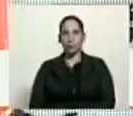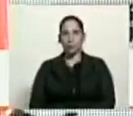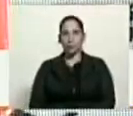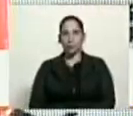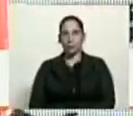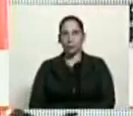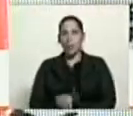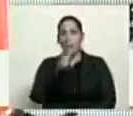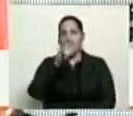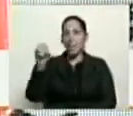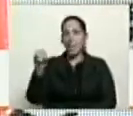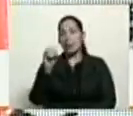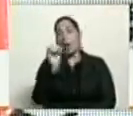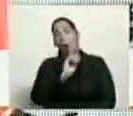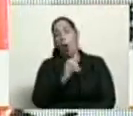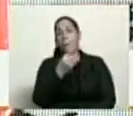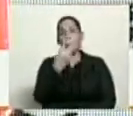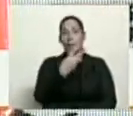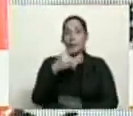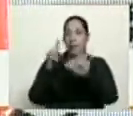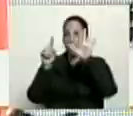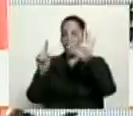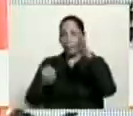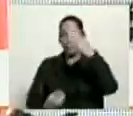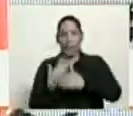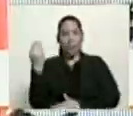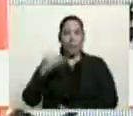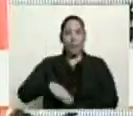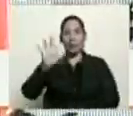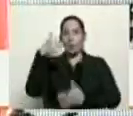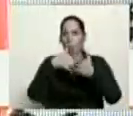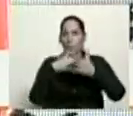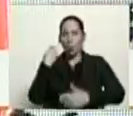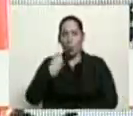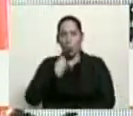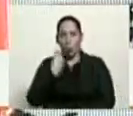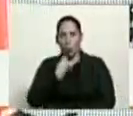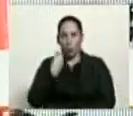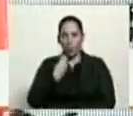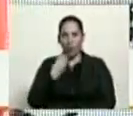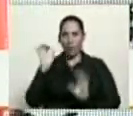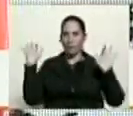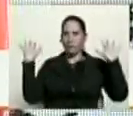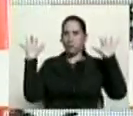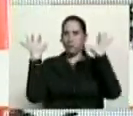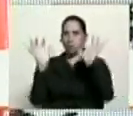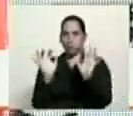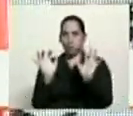entre el 20 y el 26 de mayo, más de 5.000 jóvenes